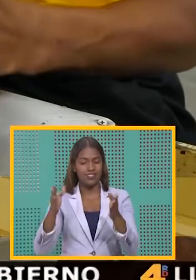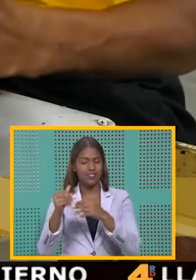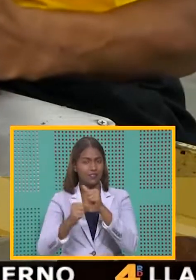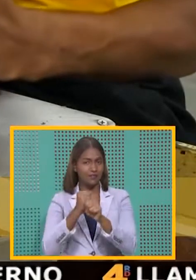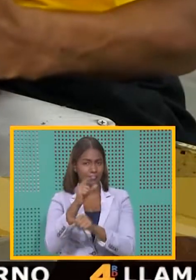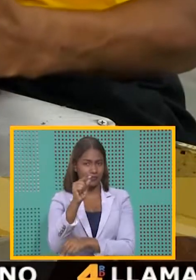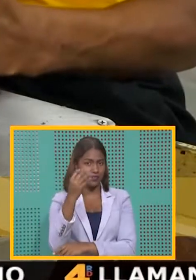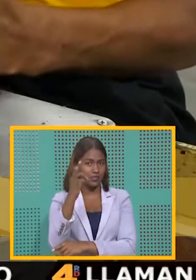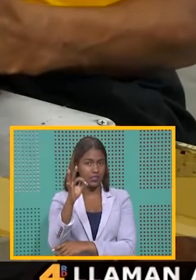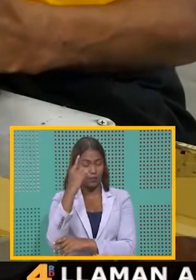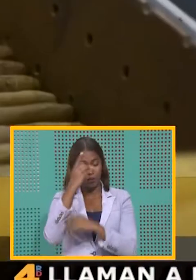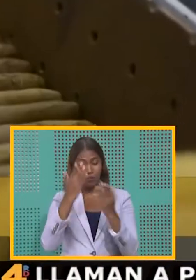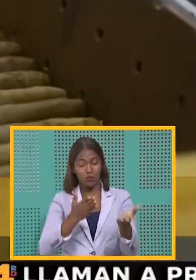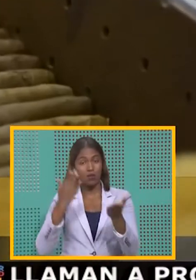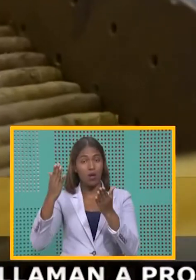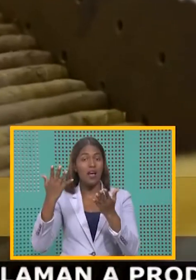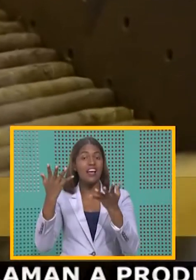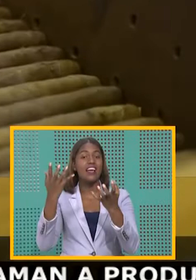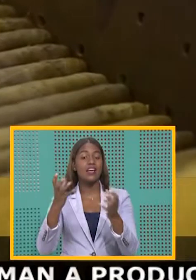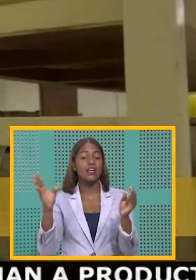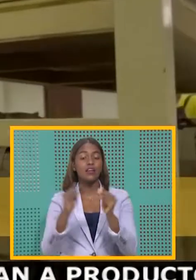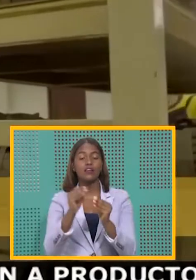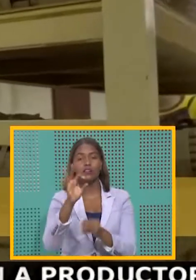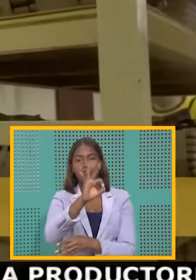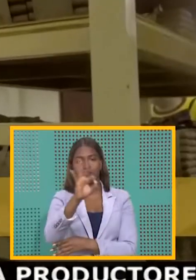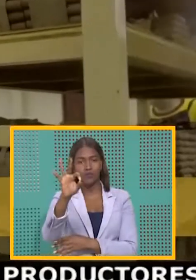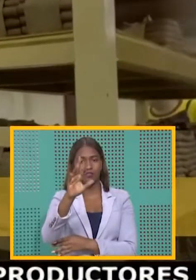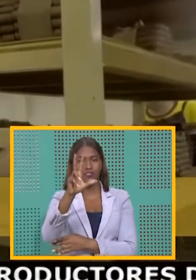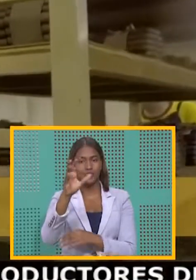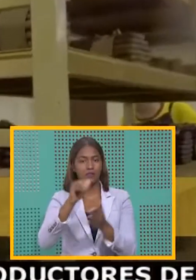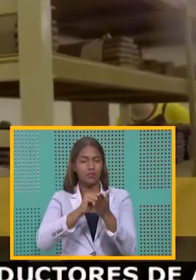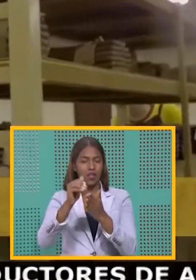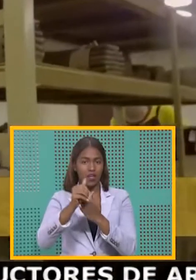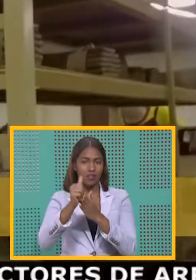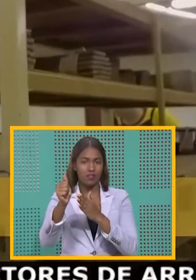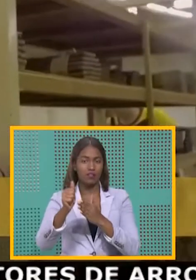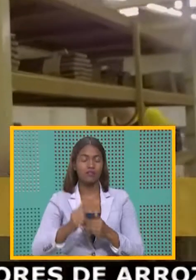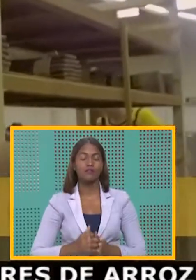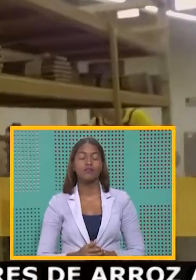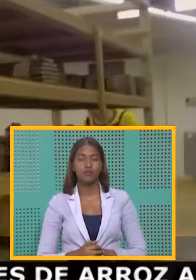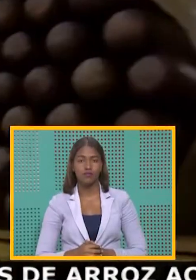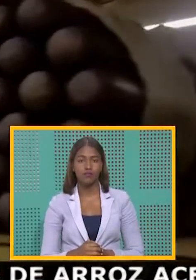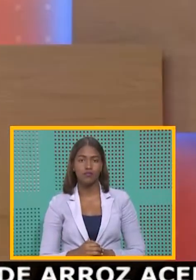2019 para un estimado a ser exportado de 930 millones de dólares.